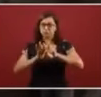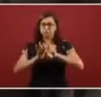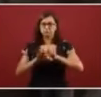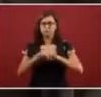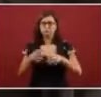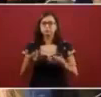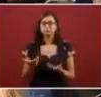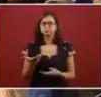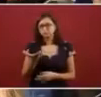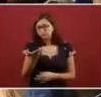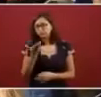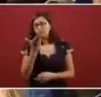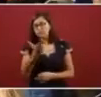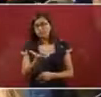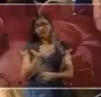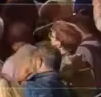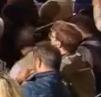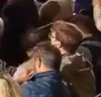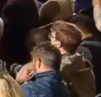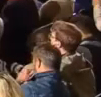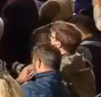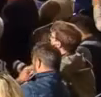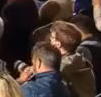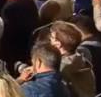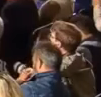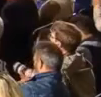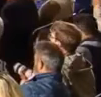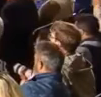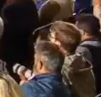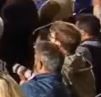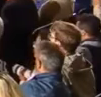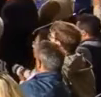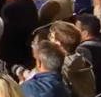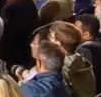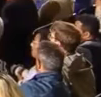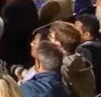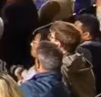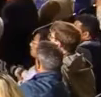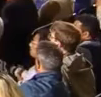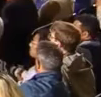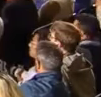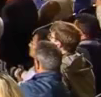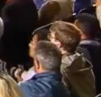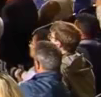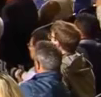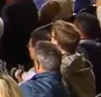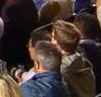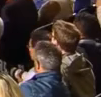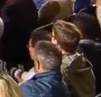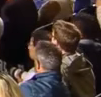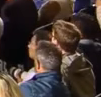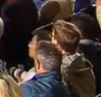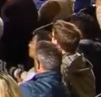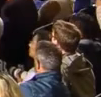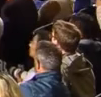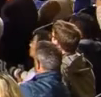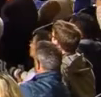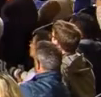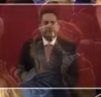Lo hizo usted no solo a todos los que participaron, también lo hizo principalmente con montos adicionales a los